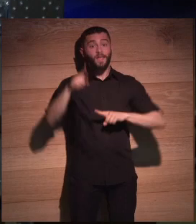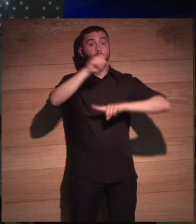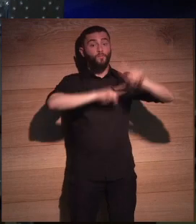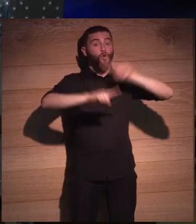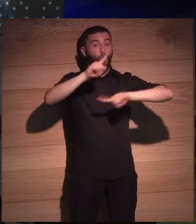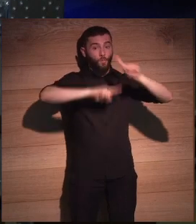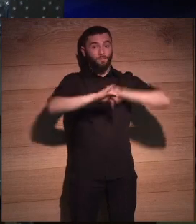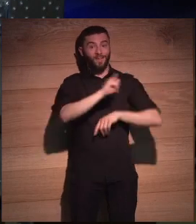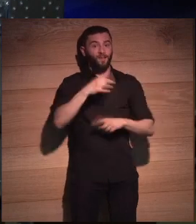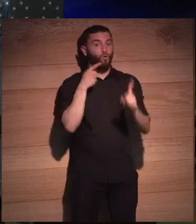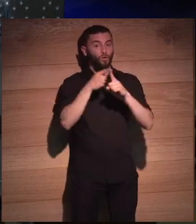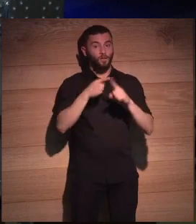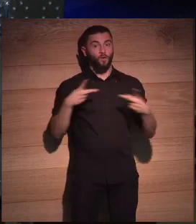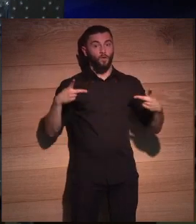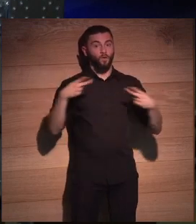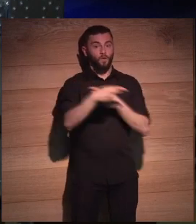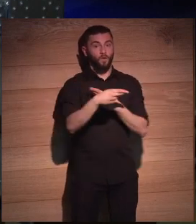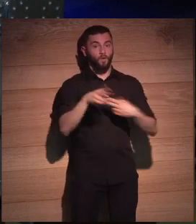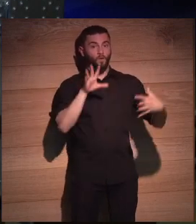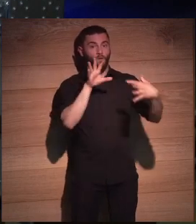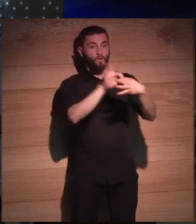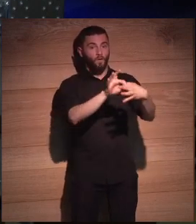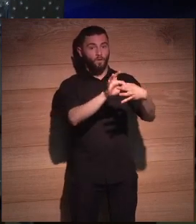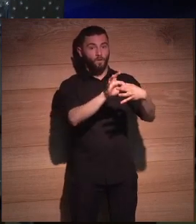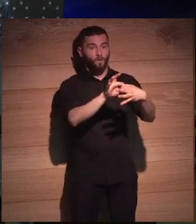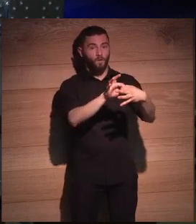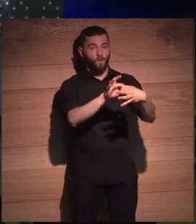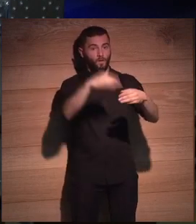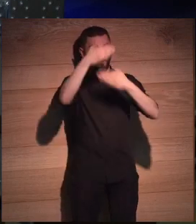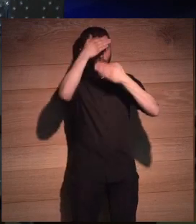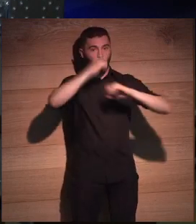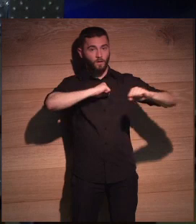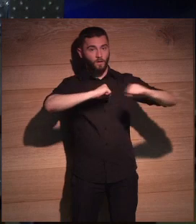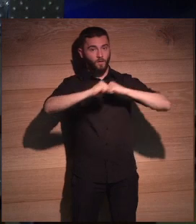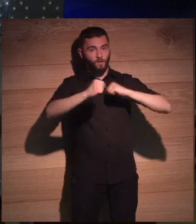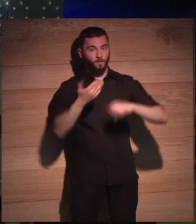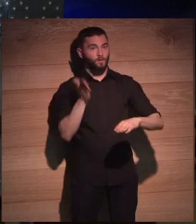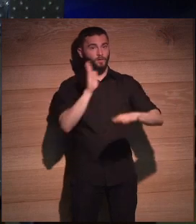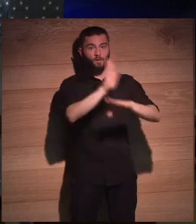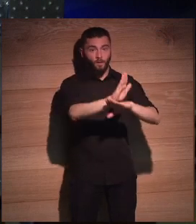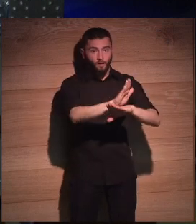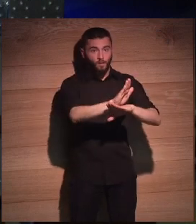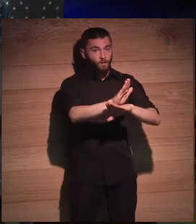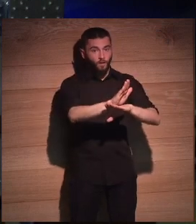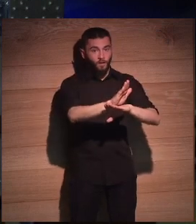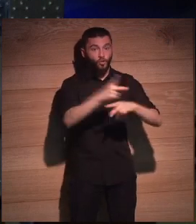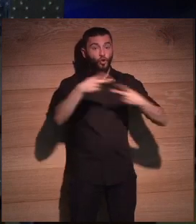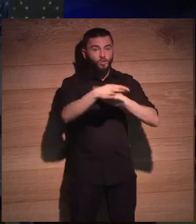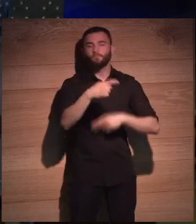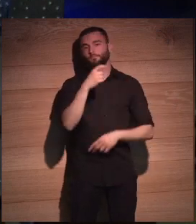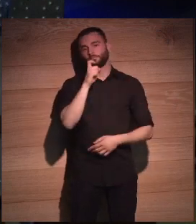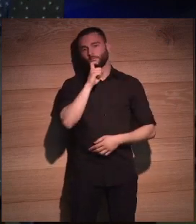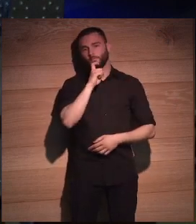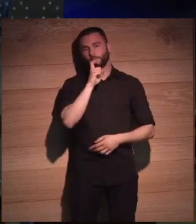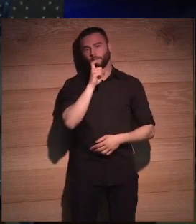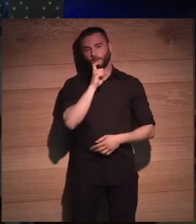cortar a tiempo, por ejemplo, esa transmisión en directo de un atentado terrorista, ¿vale? Algo que es esencial, pero que no es fácil de hacer, ¿vale? Si